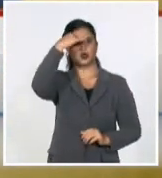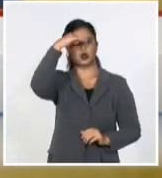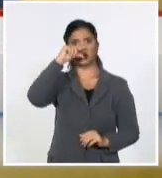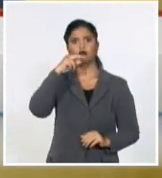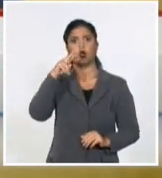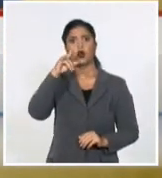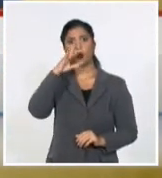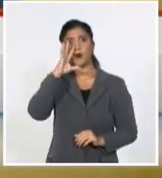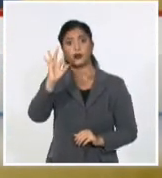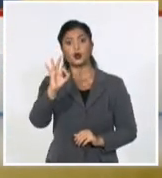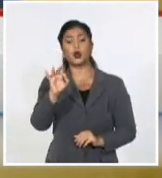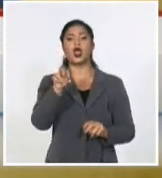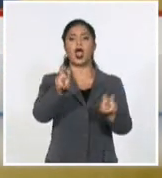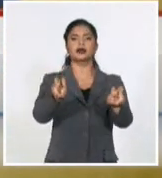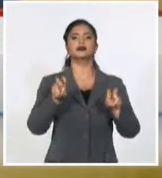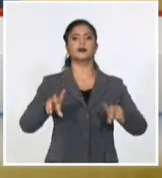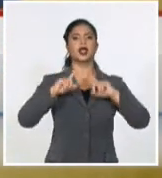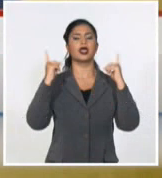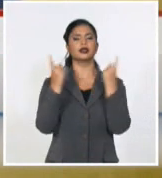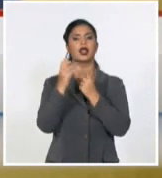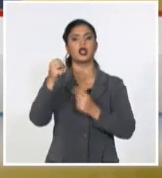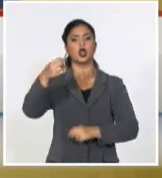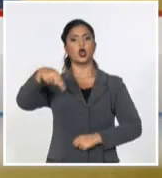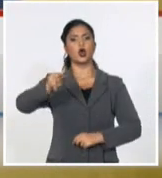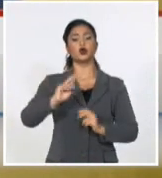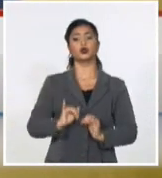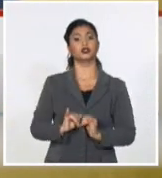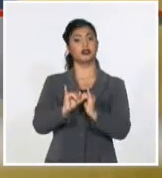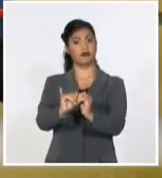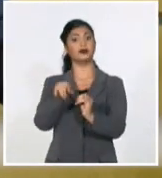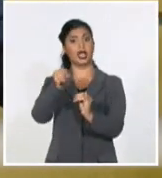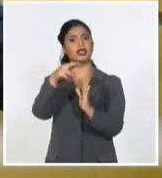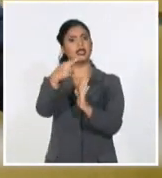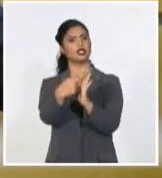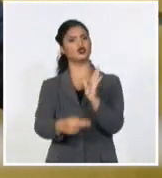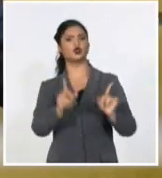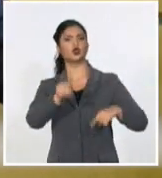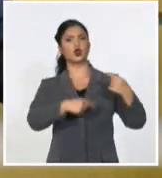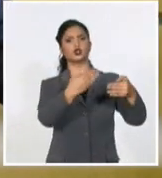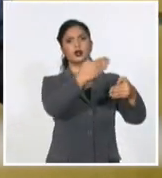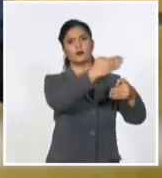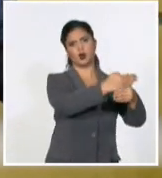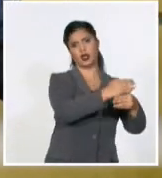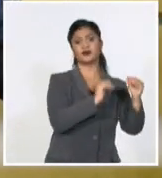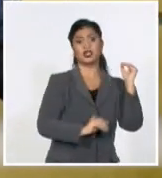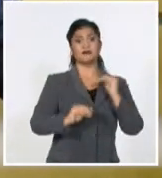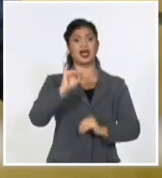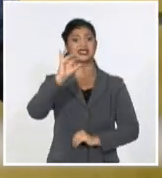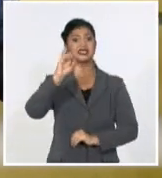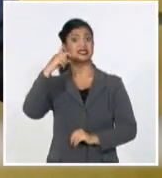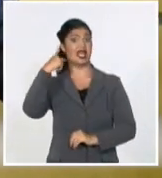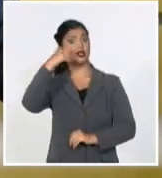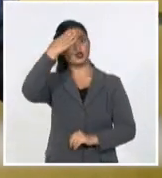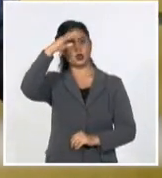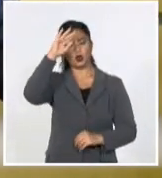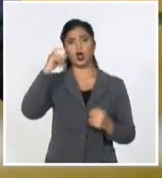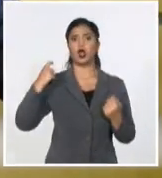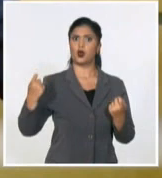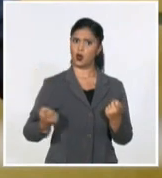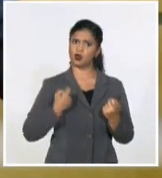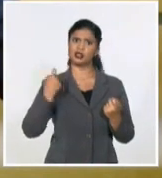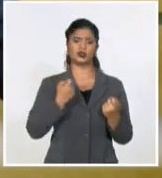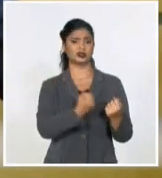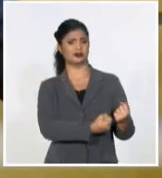General contra el cerco que por más de 60 años le impone Washington a La Habana. Solo dos representaciones, Estados Unidos e